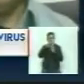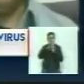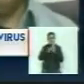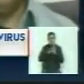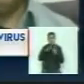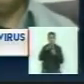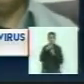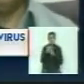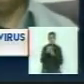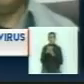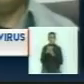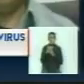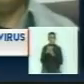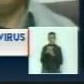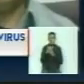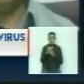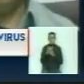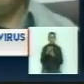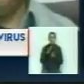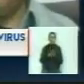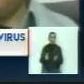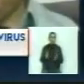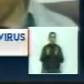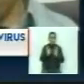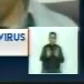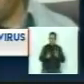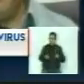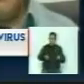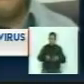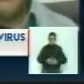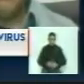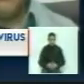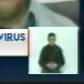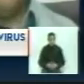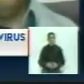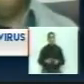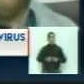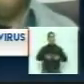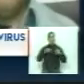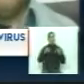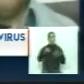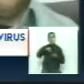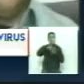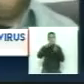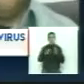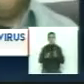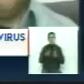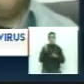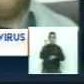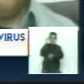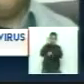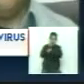condiciones, ¿no?, antes de seguir relajando las medidas. Como usted lo ha explicado, ¿no? Pero ¿cuál es la verdad en el fondo? Porque la ciudadanía no hace caso